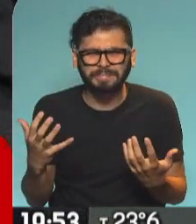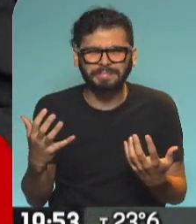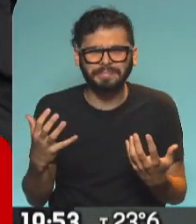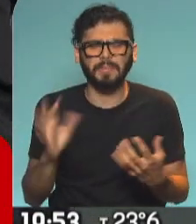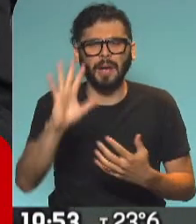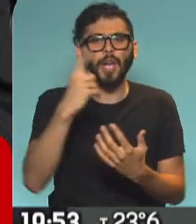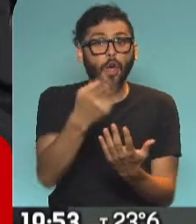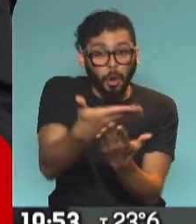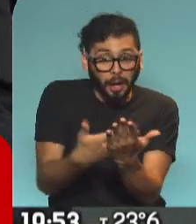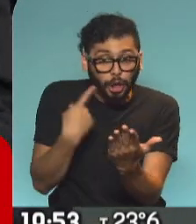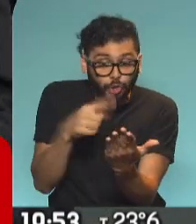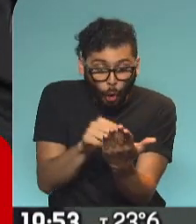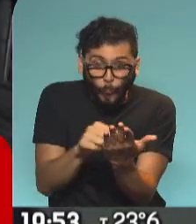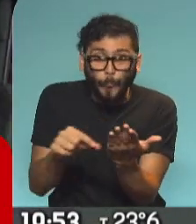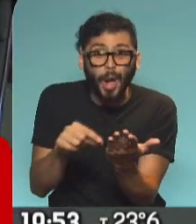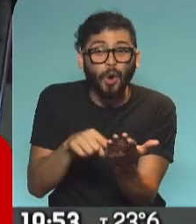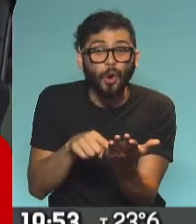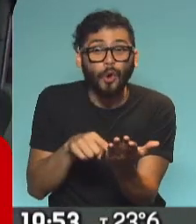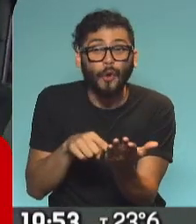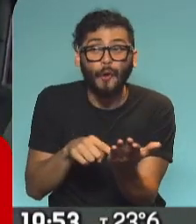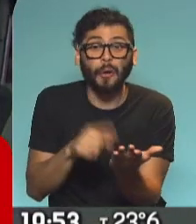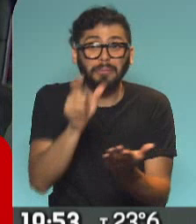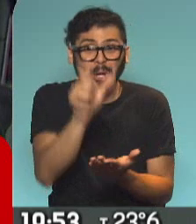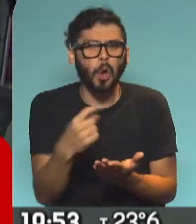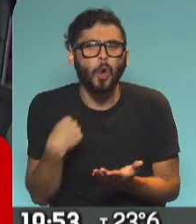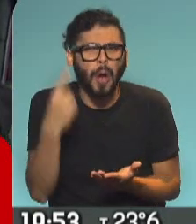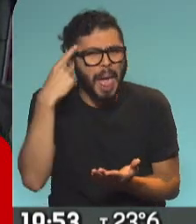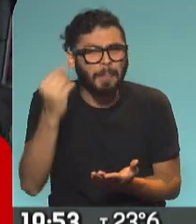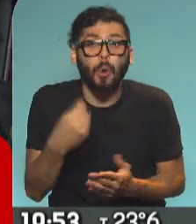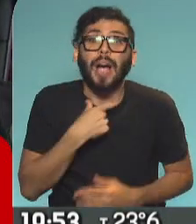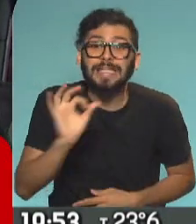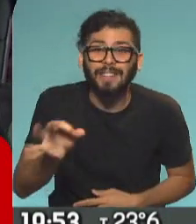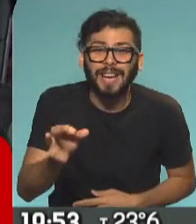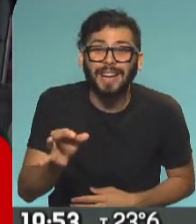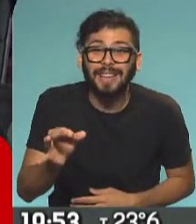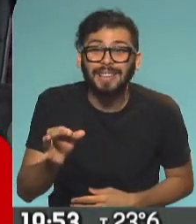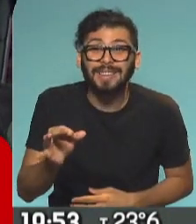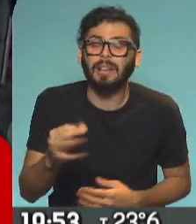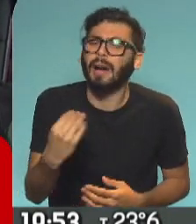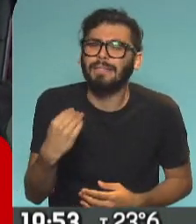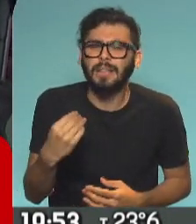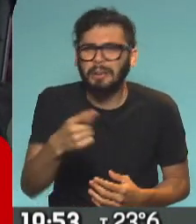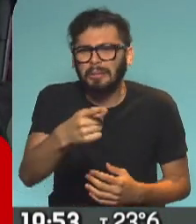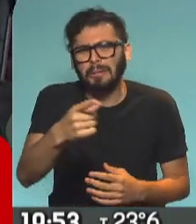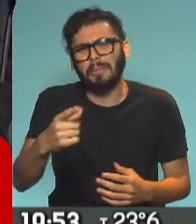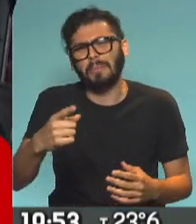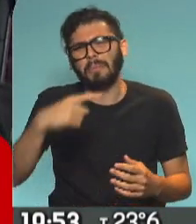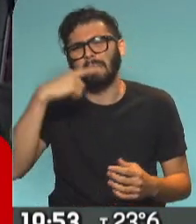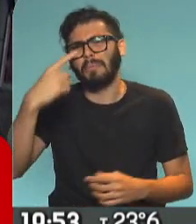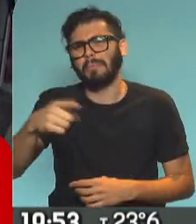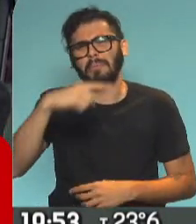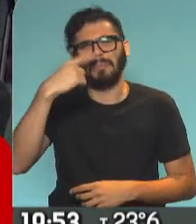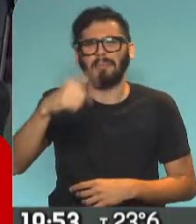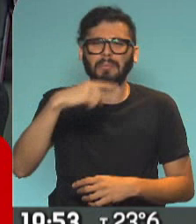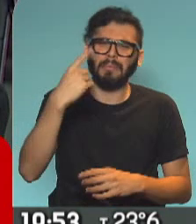yo veo una receta de ese tipo, qué es lo que pienso del colega? Sinceramente, sí. Un vendehumo. Un vendehumo, que vende cualquier